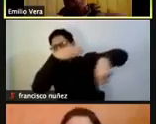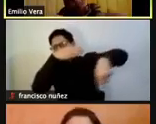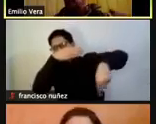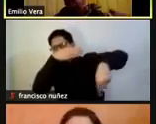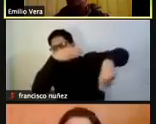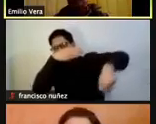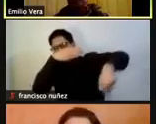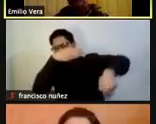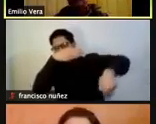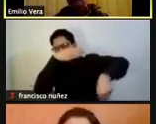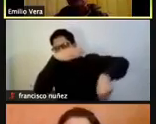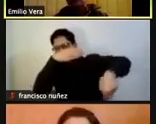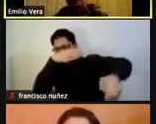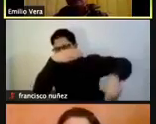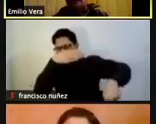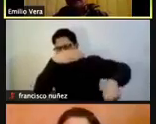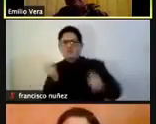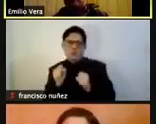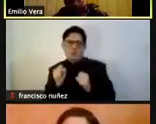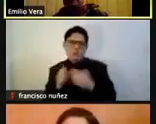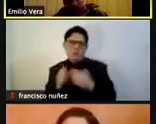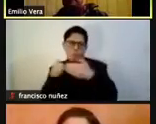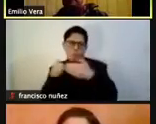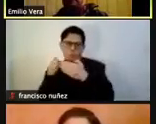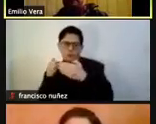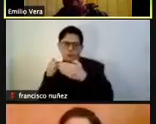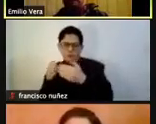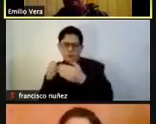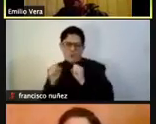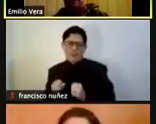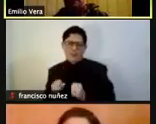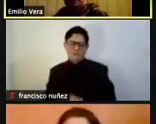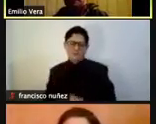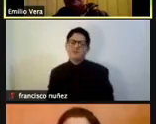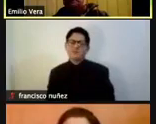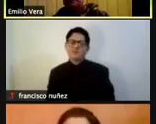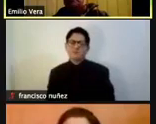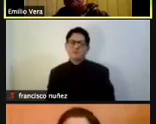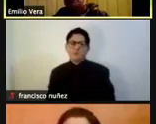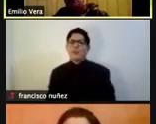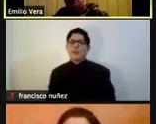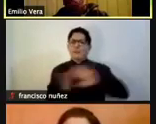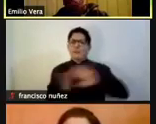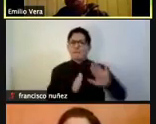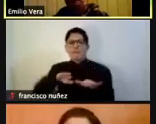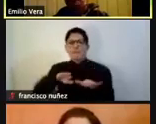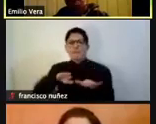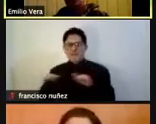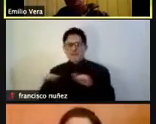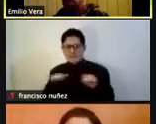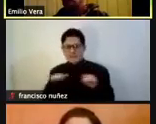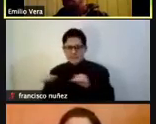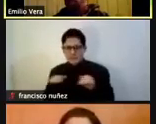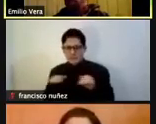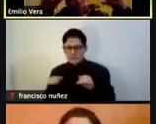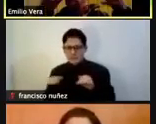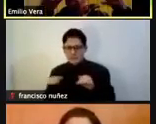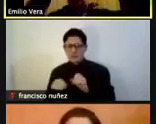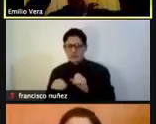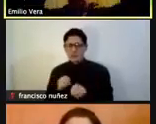La parte sísmica tiene que ver con producir ondas sísmicas que se propagan a